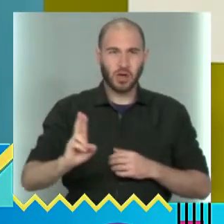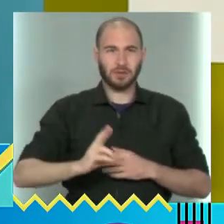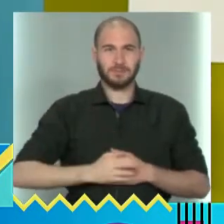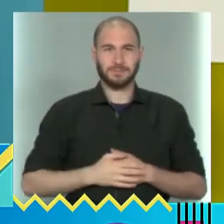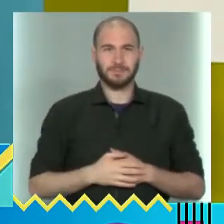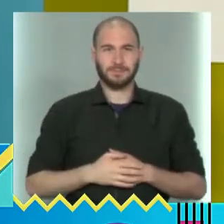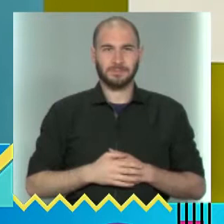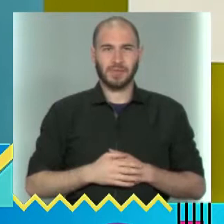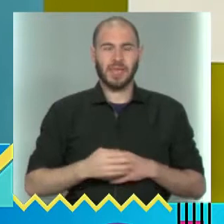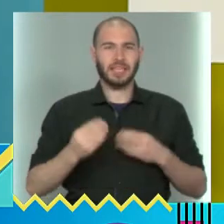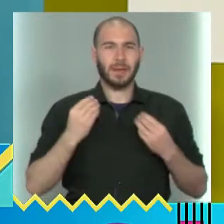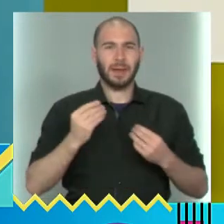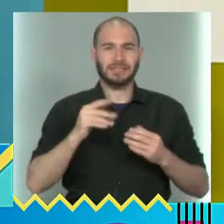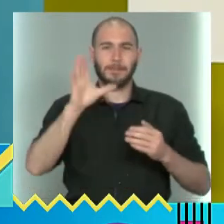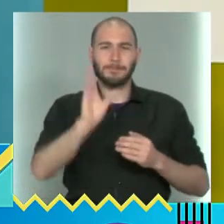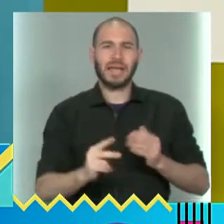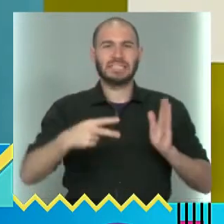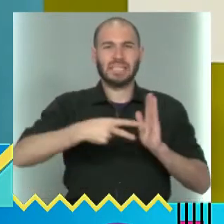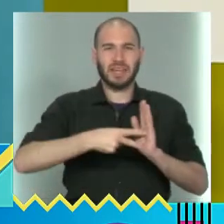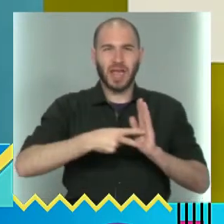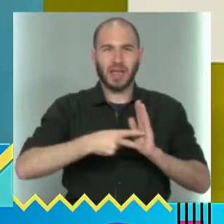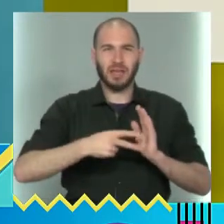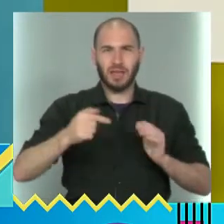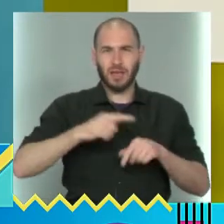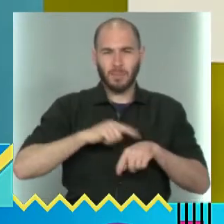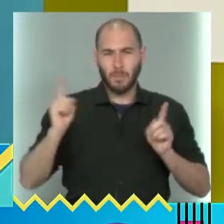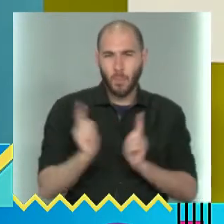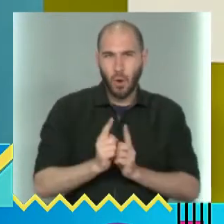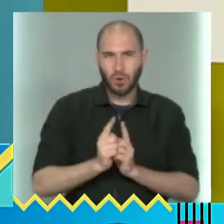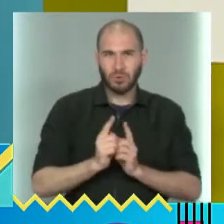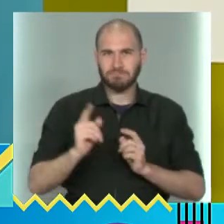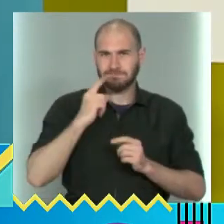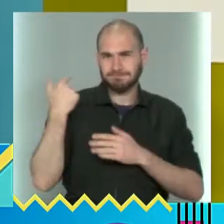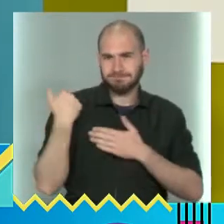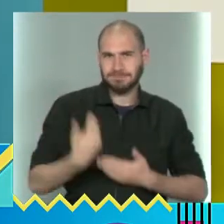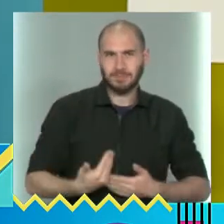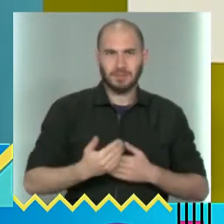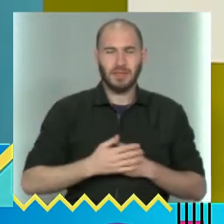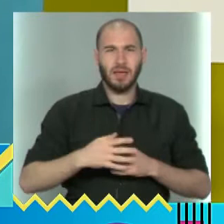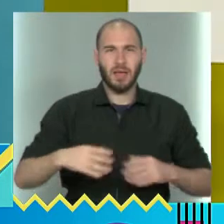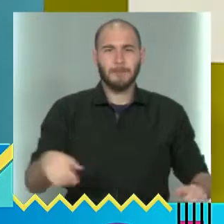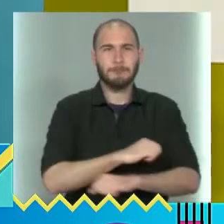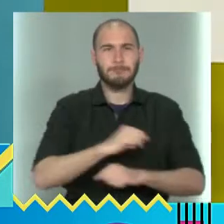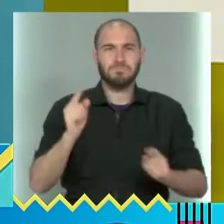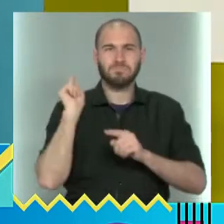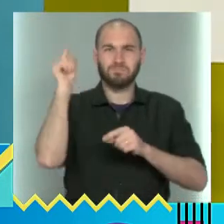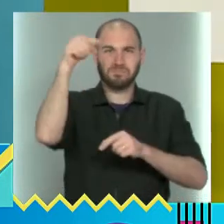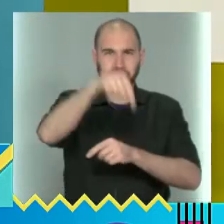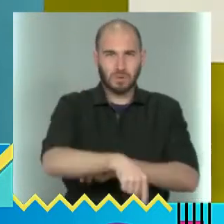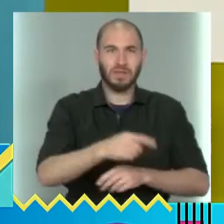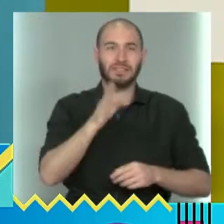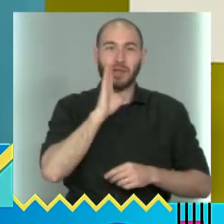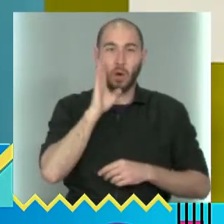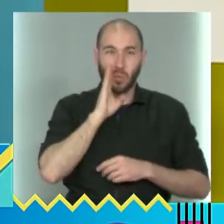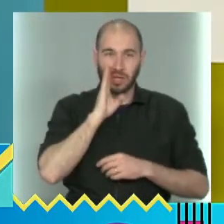¿Qué está pasando en Siria en este momento? Hace muy poco, hace algunos días nada más, un ataque de misiles desde parte de